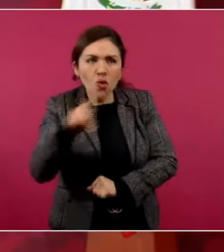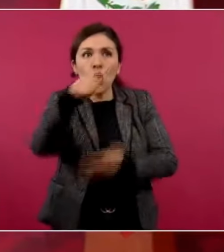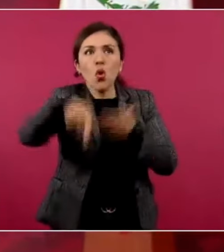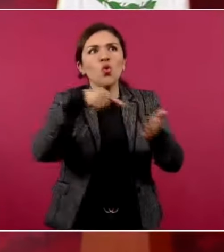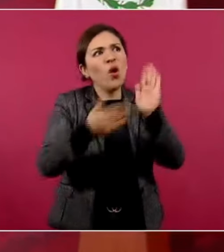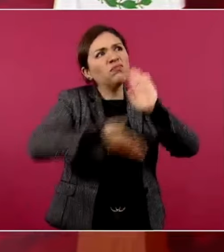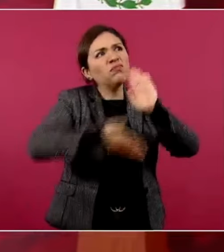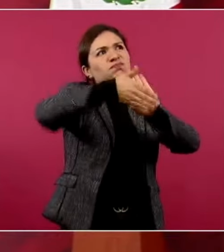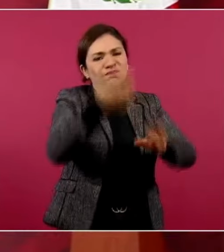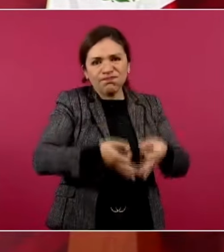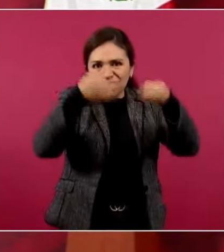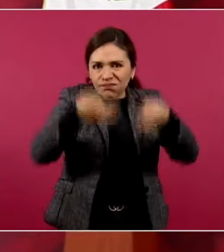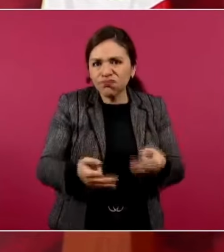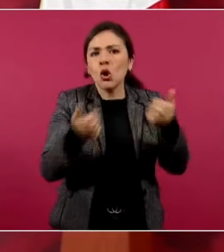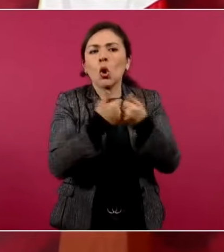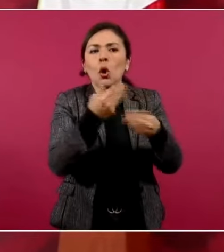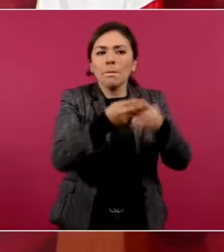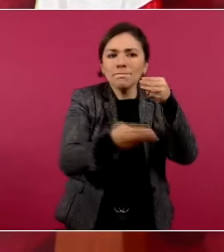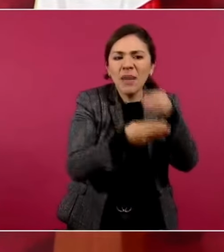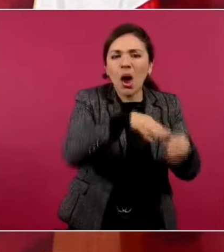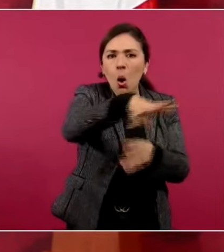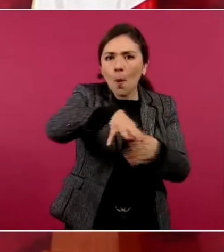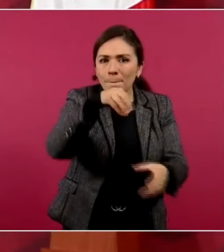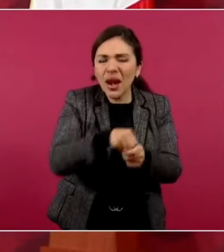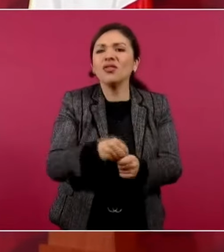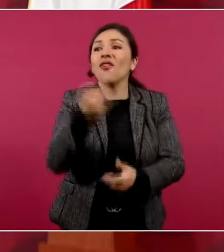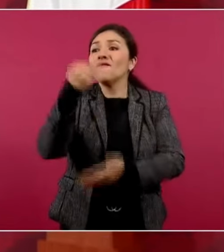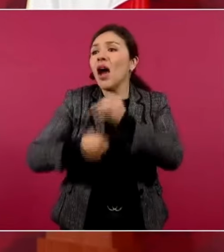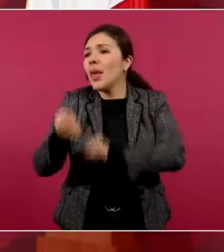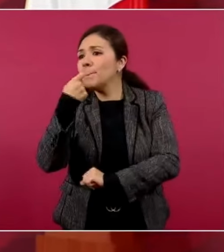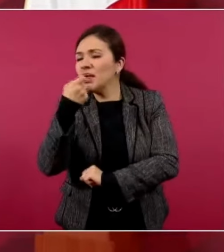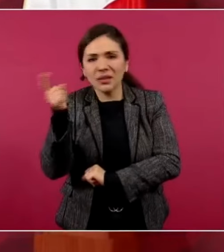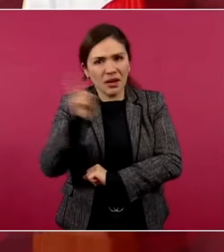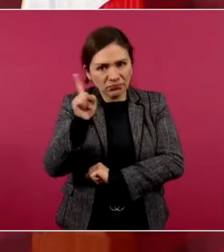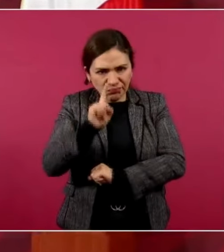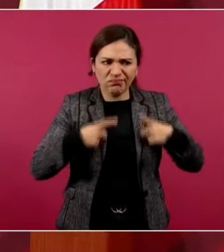los equipos, que no falten los medicamentos.